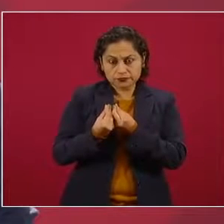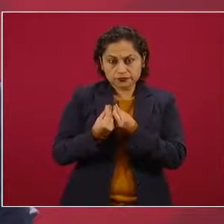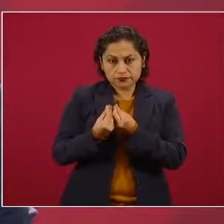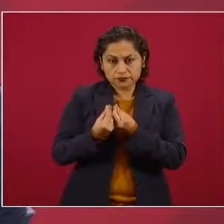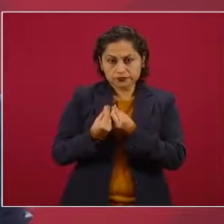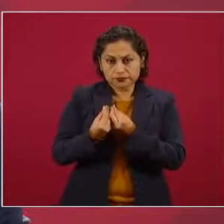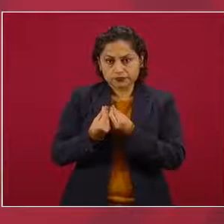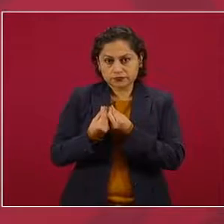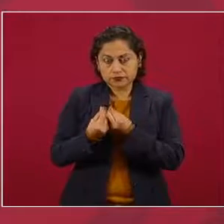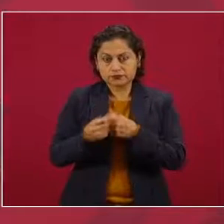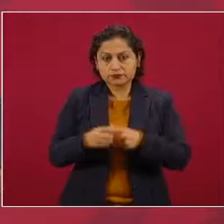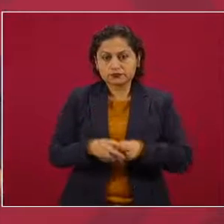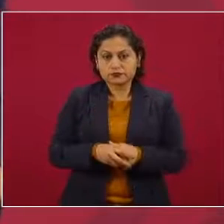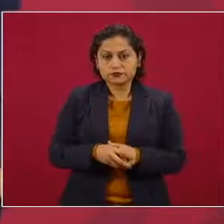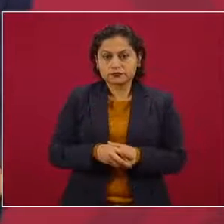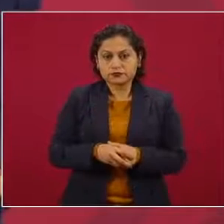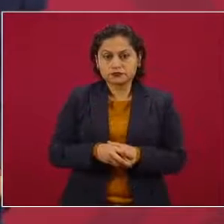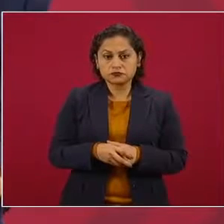en